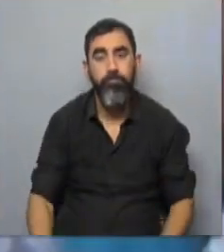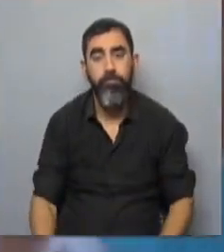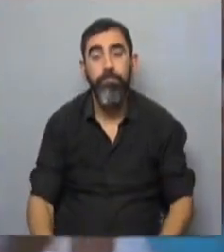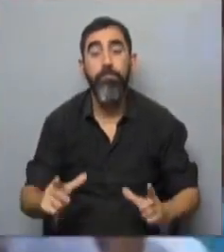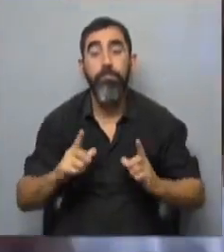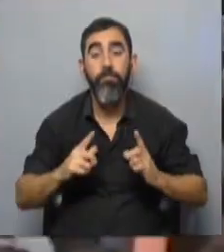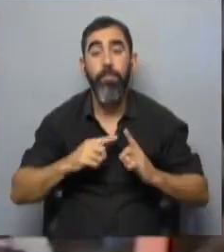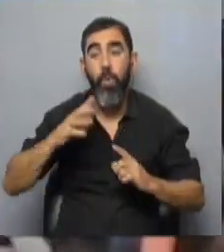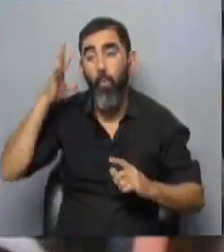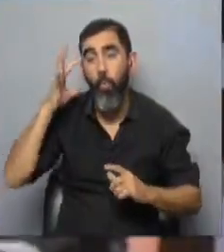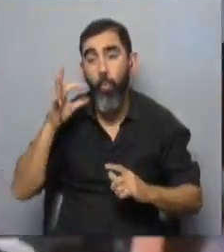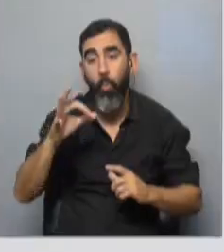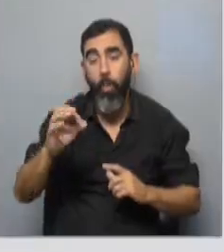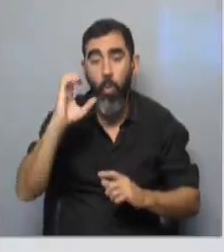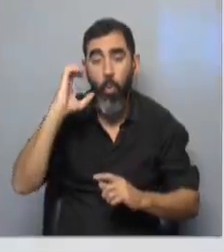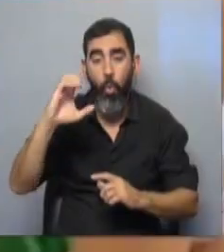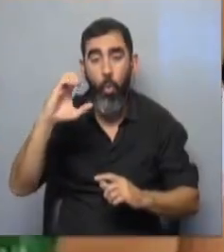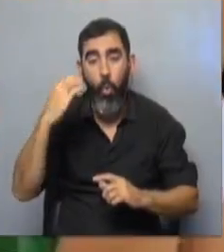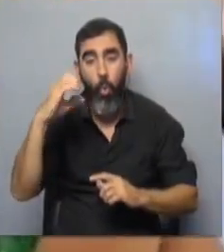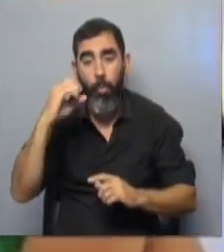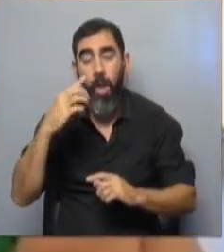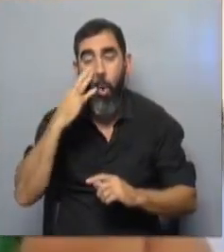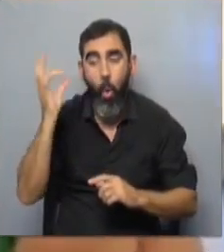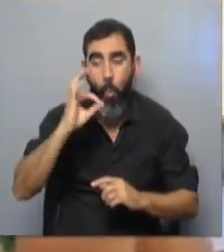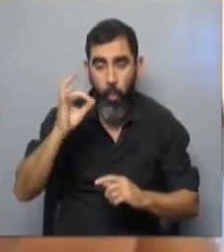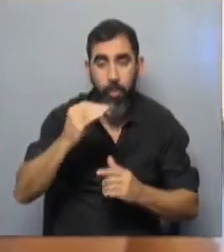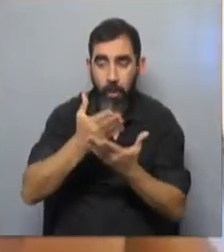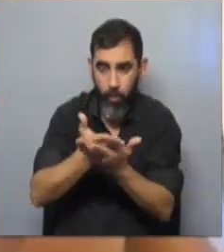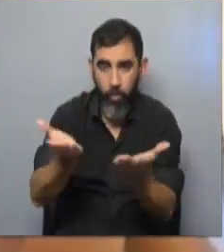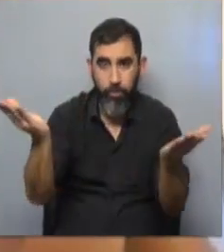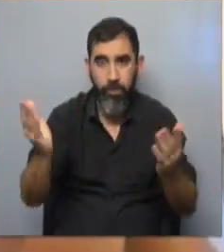Espero que el pueblo colombiano le dé la oportunidad de demostrarlo.